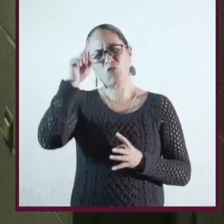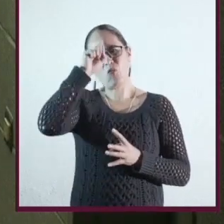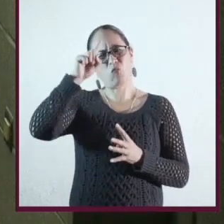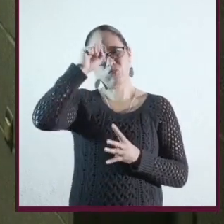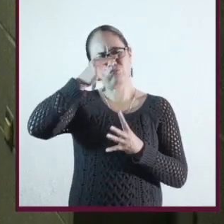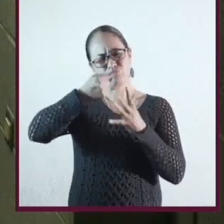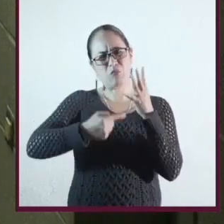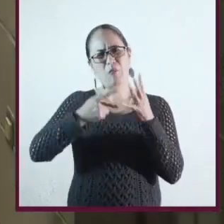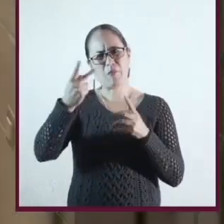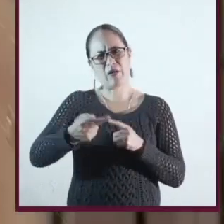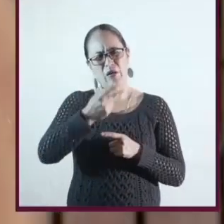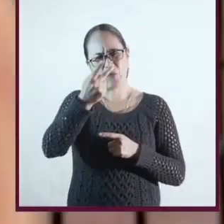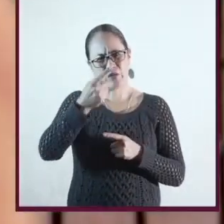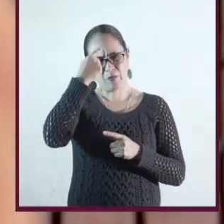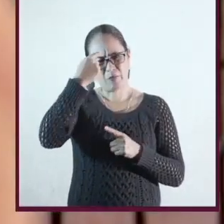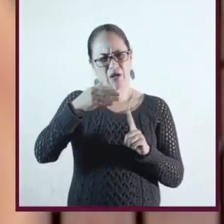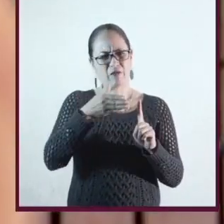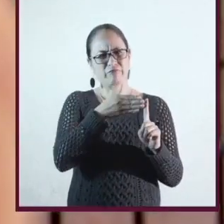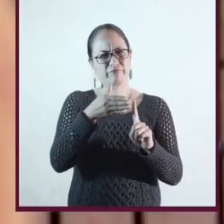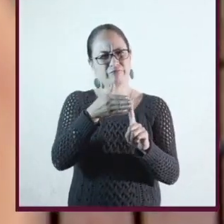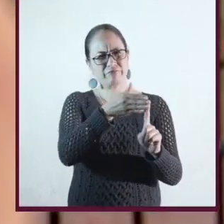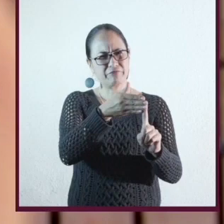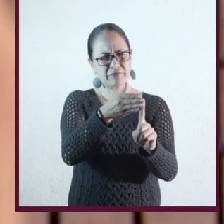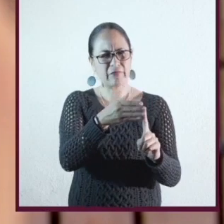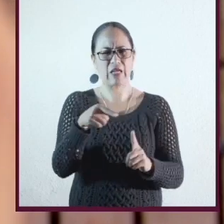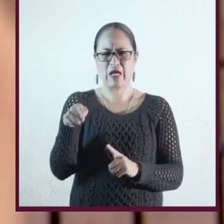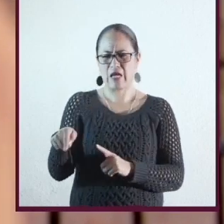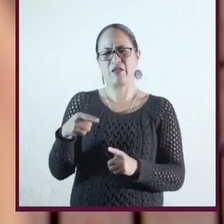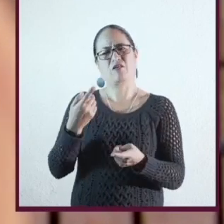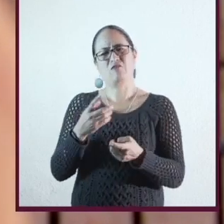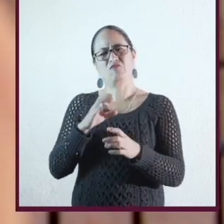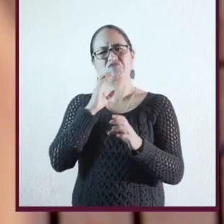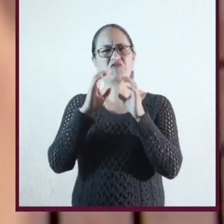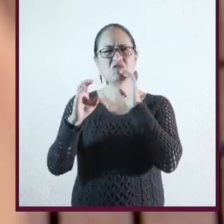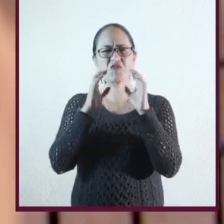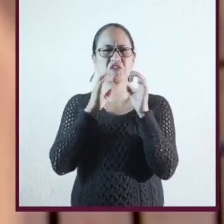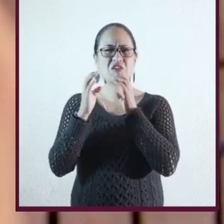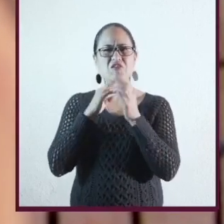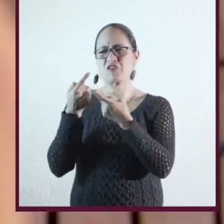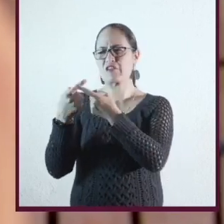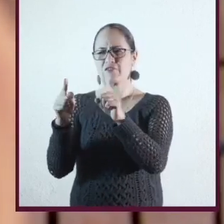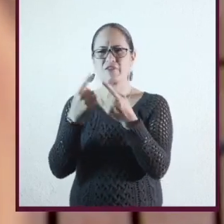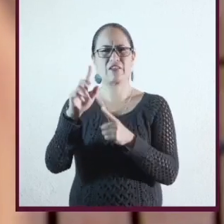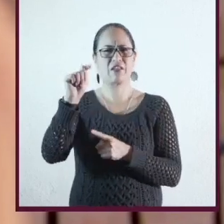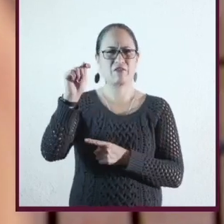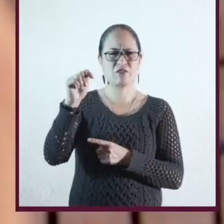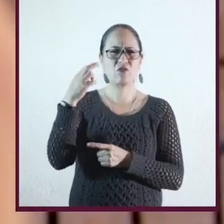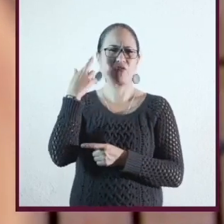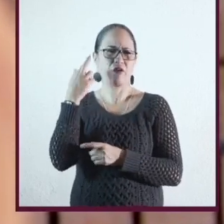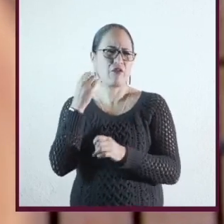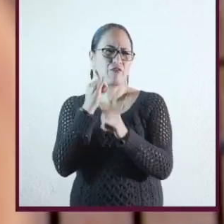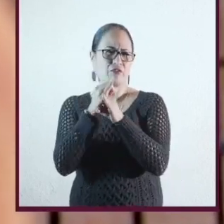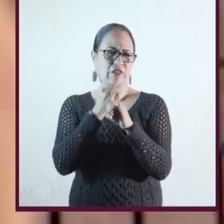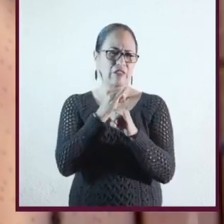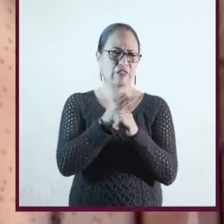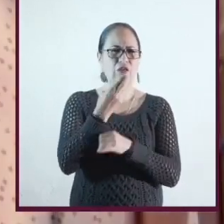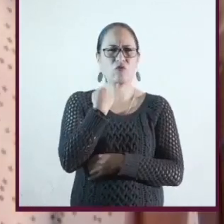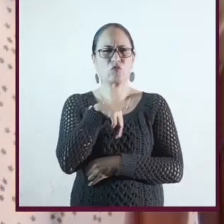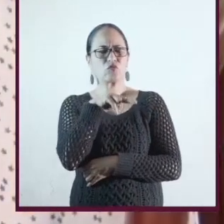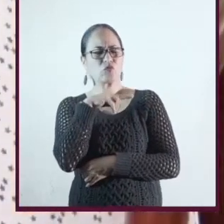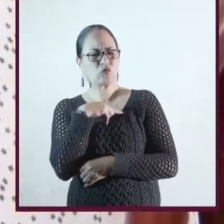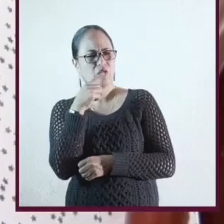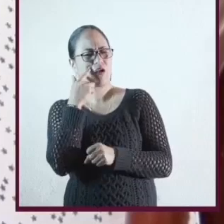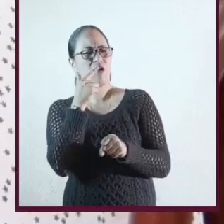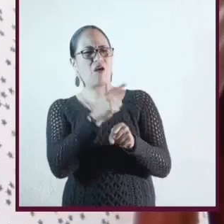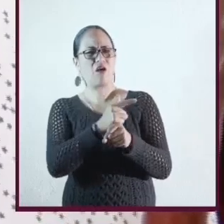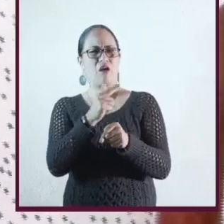Un autoanálisis de nuestra relación con los medios de comunicación. Algo necesario para identificar aquello que, a